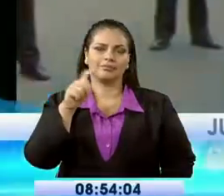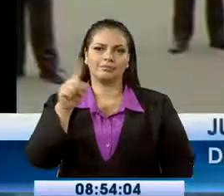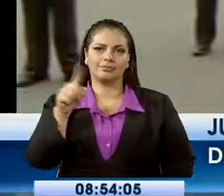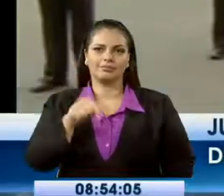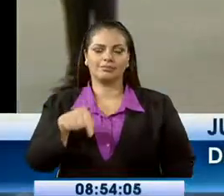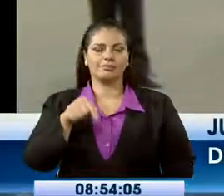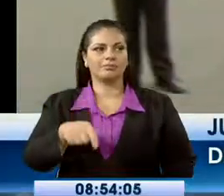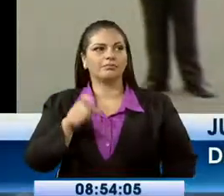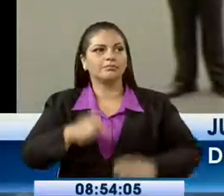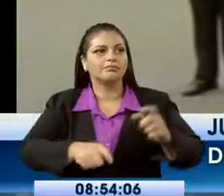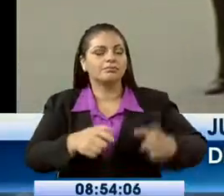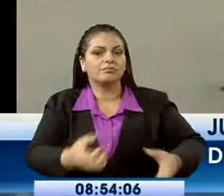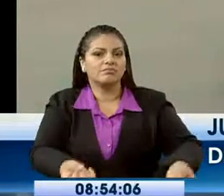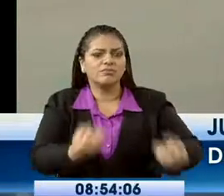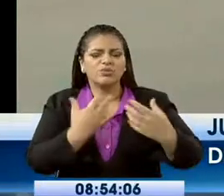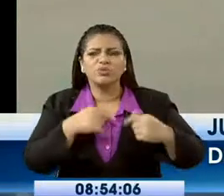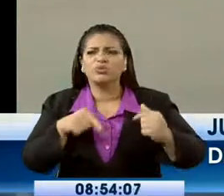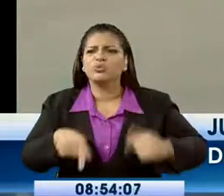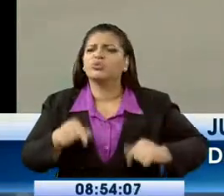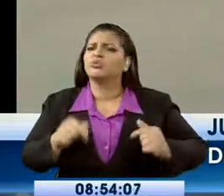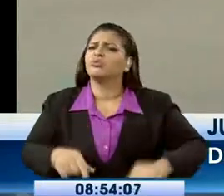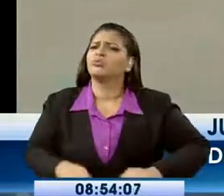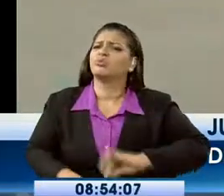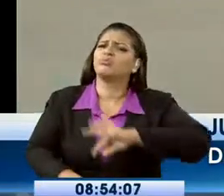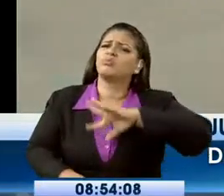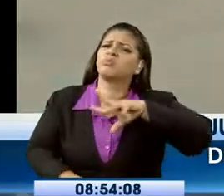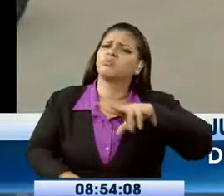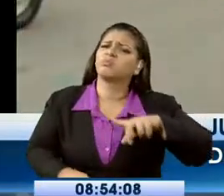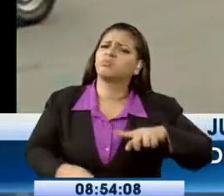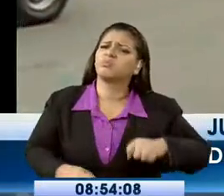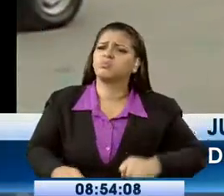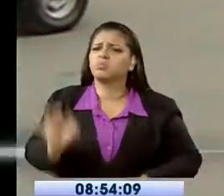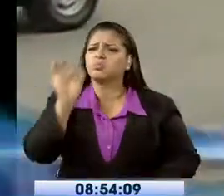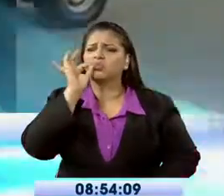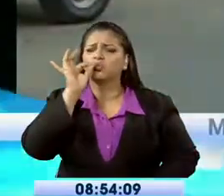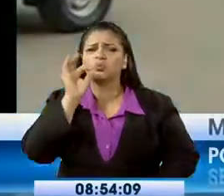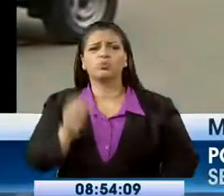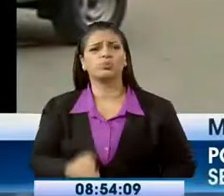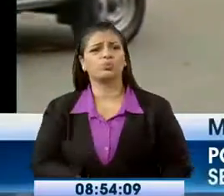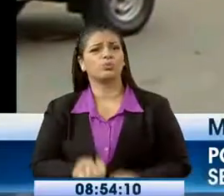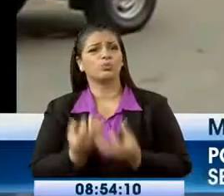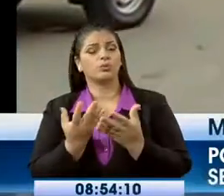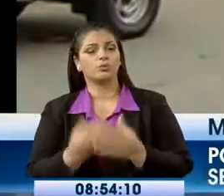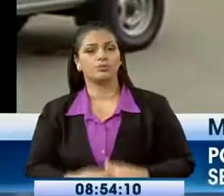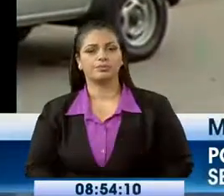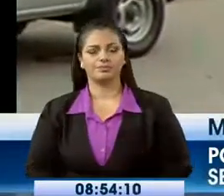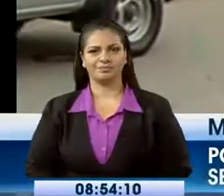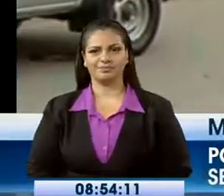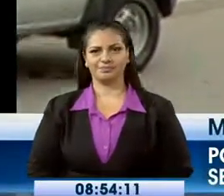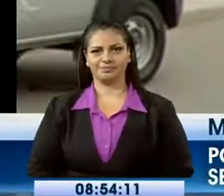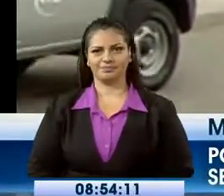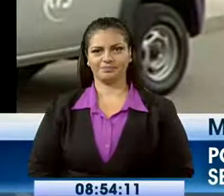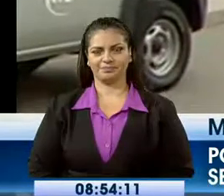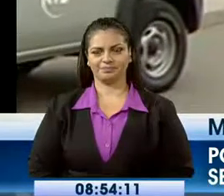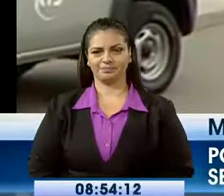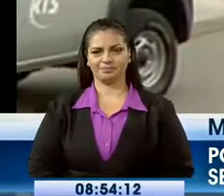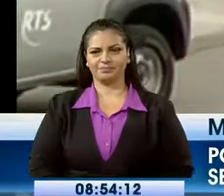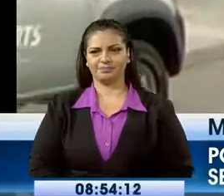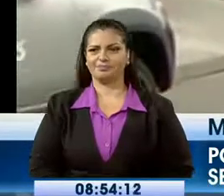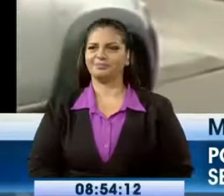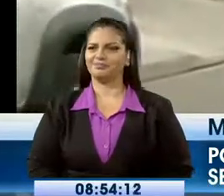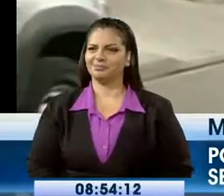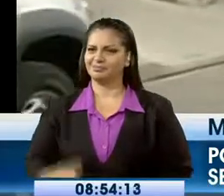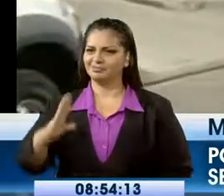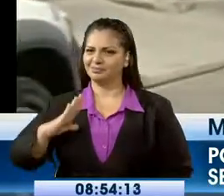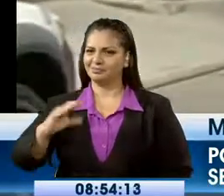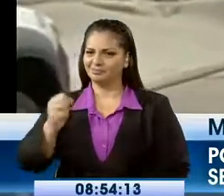lo que vamos a hacer ahora, conversar con ellos, nos dicen que por acá las cosas están un poco complicadas. Para eso, hablamos un minutito con ellos. Señora, buenos